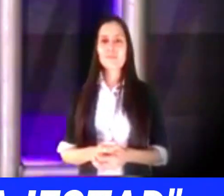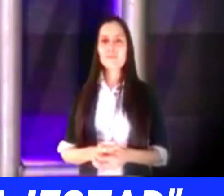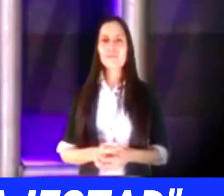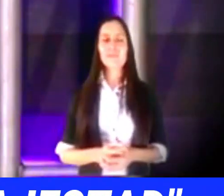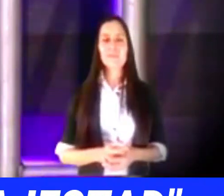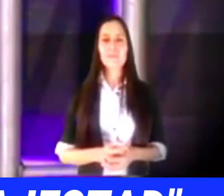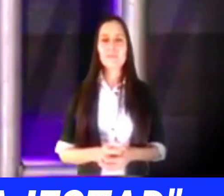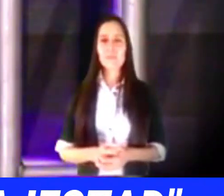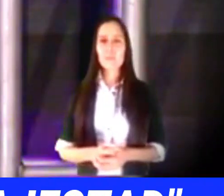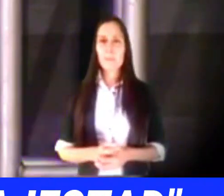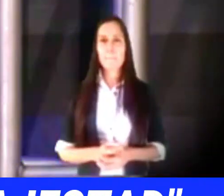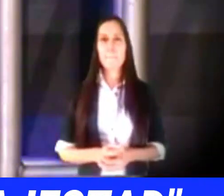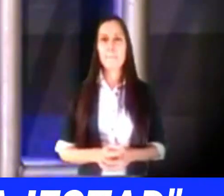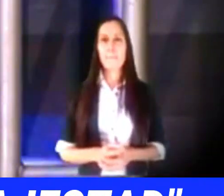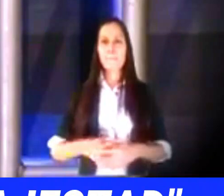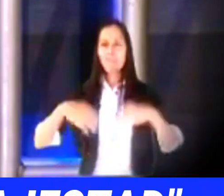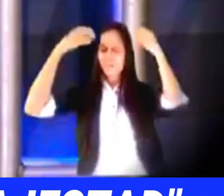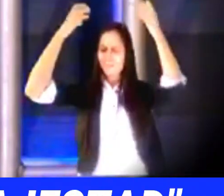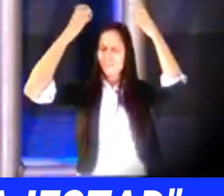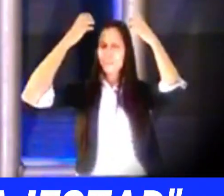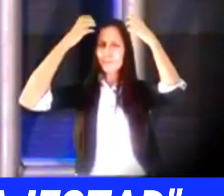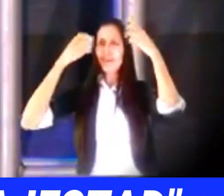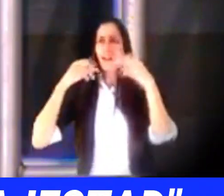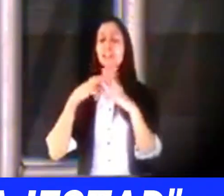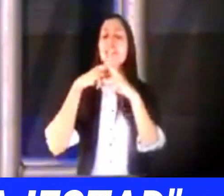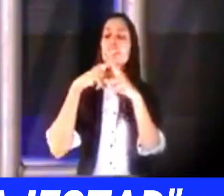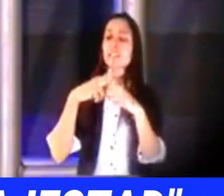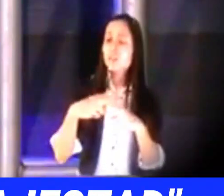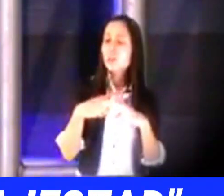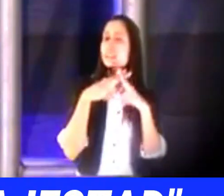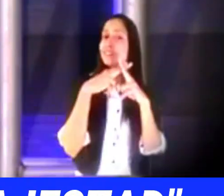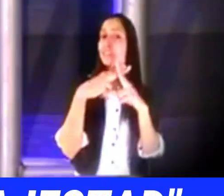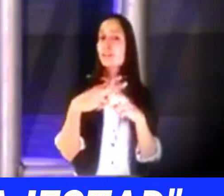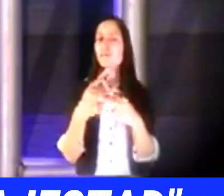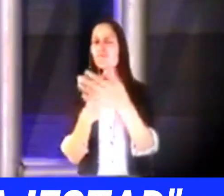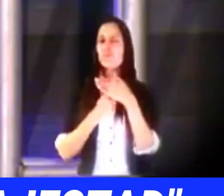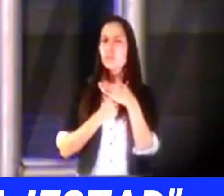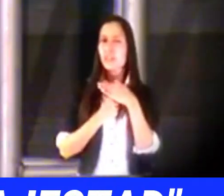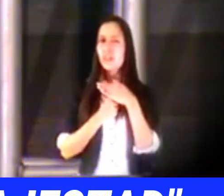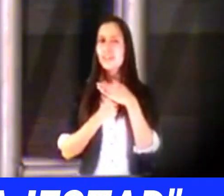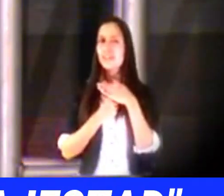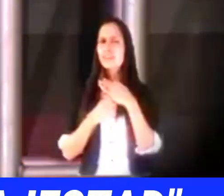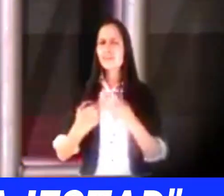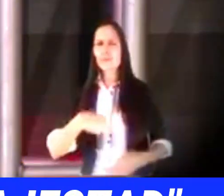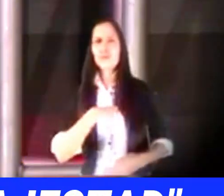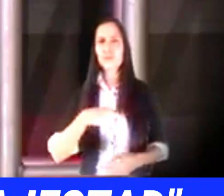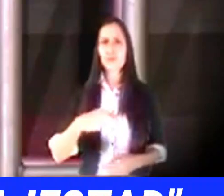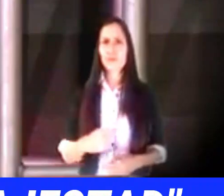la corona, la vamos a retener los que peleamos, los que corremos de